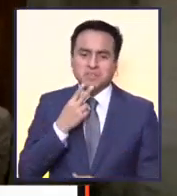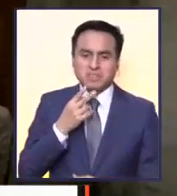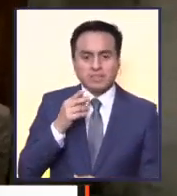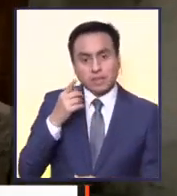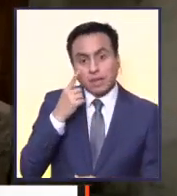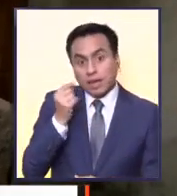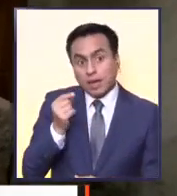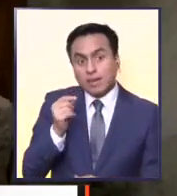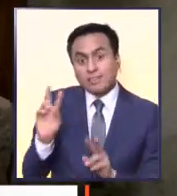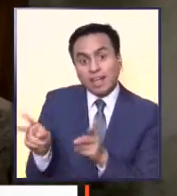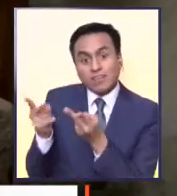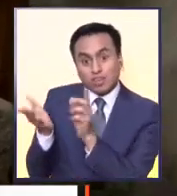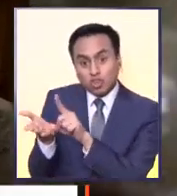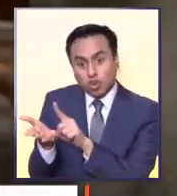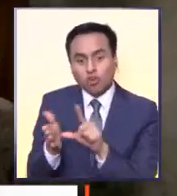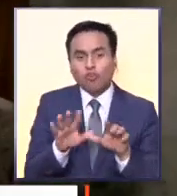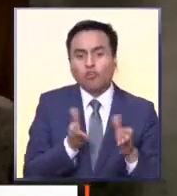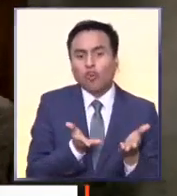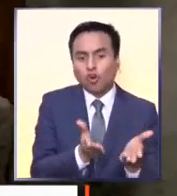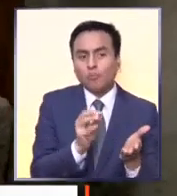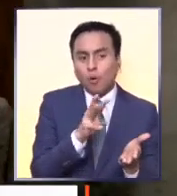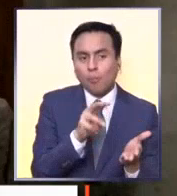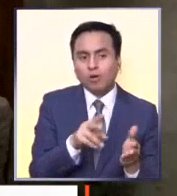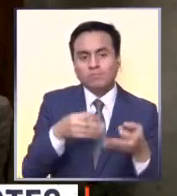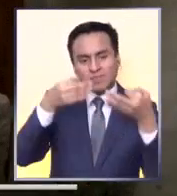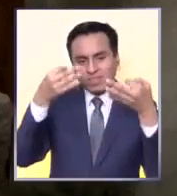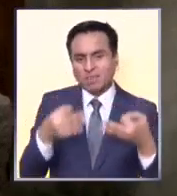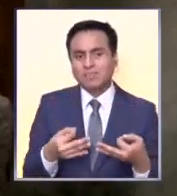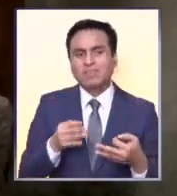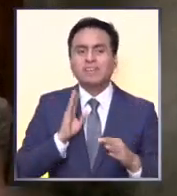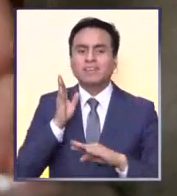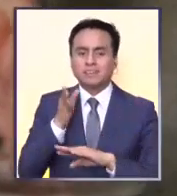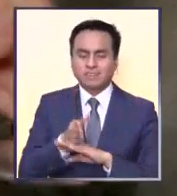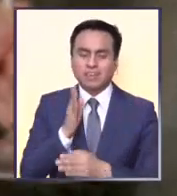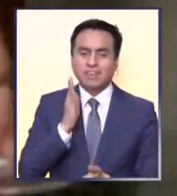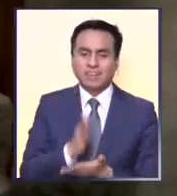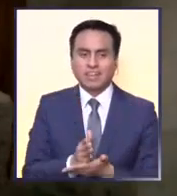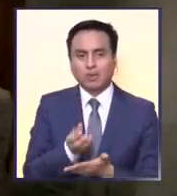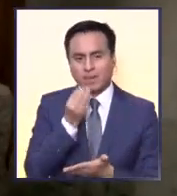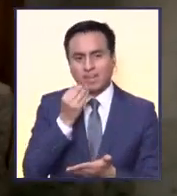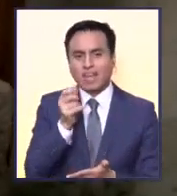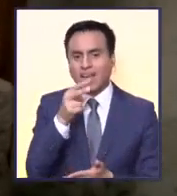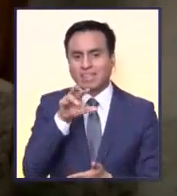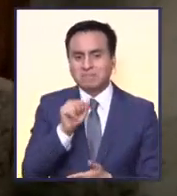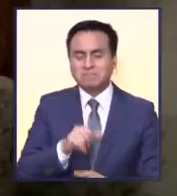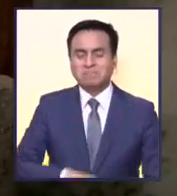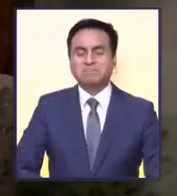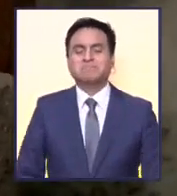digo que La Salvación y Fogón de Momo definitivamente hay que ir a comer con ganas.